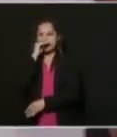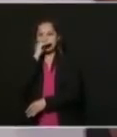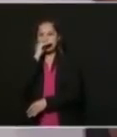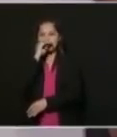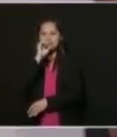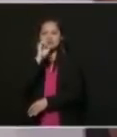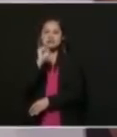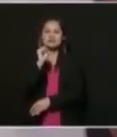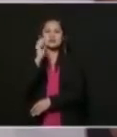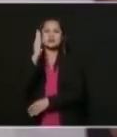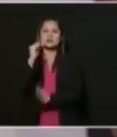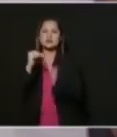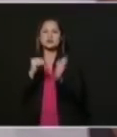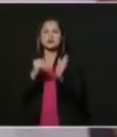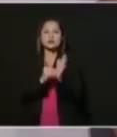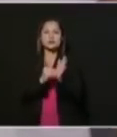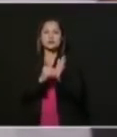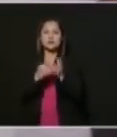nivel superior.